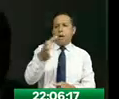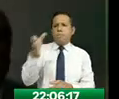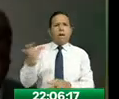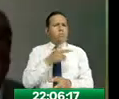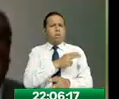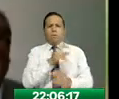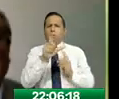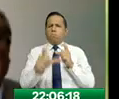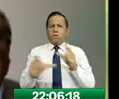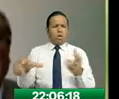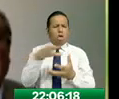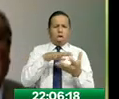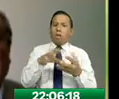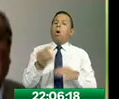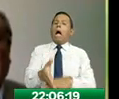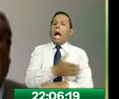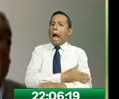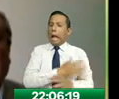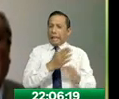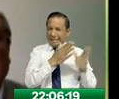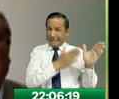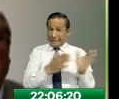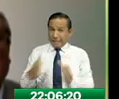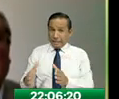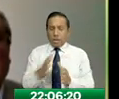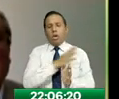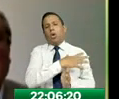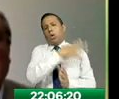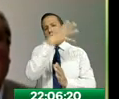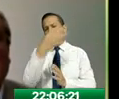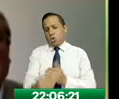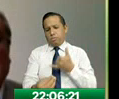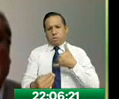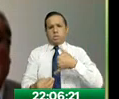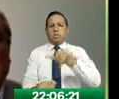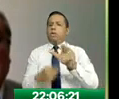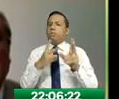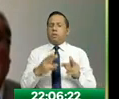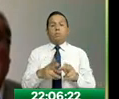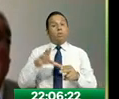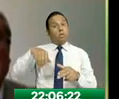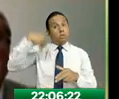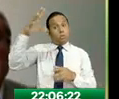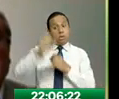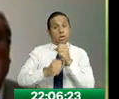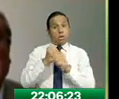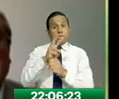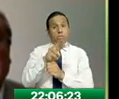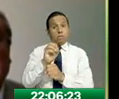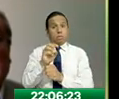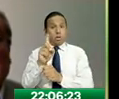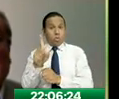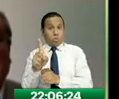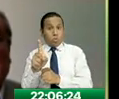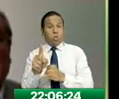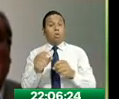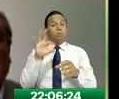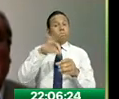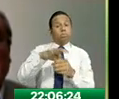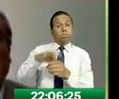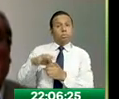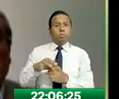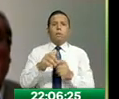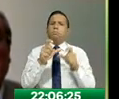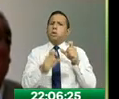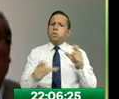necesidad. La Dirección Nacional de Registro Electoral, conjuntamente con la Coordinación Nacional Técnica de